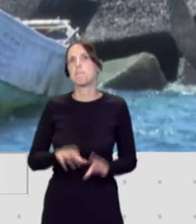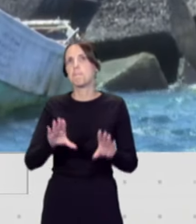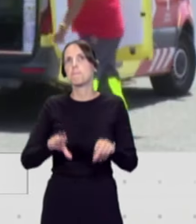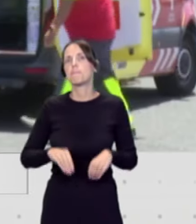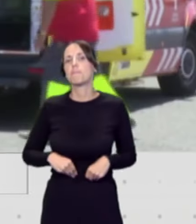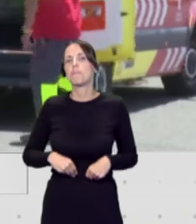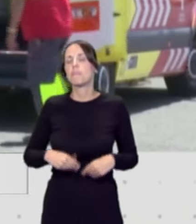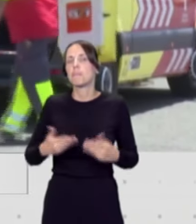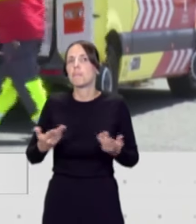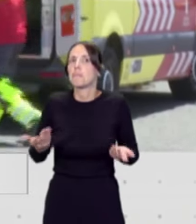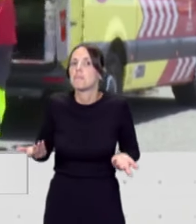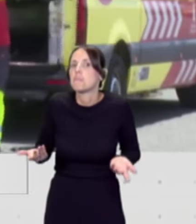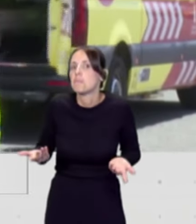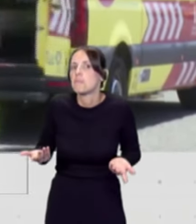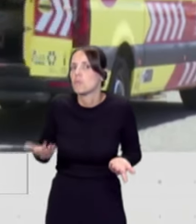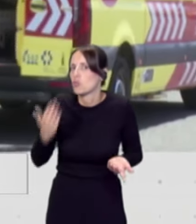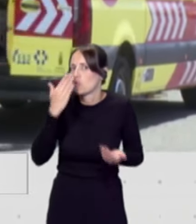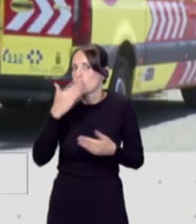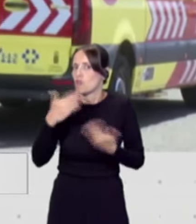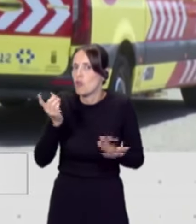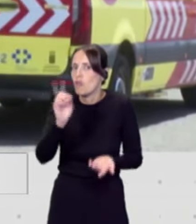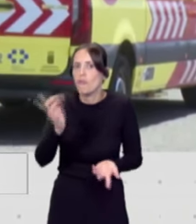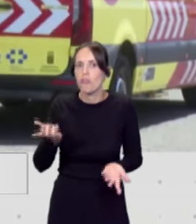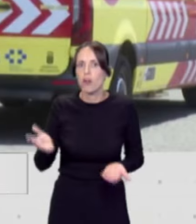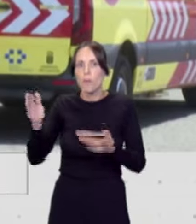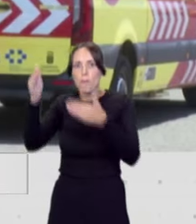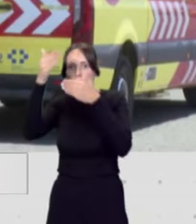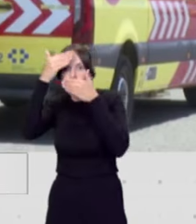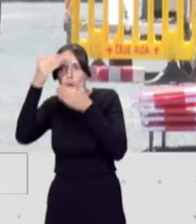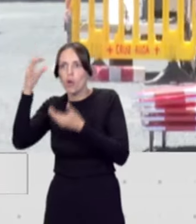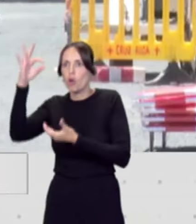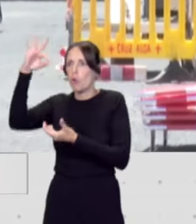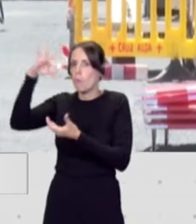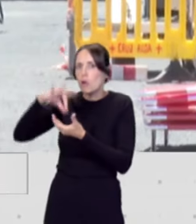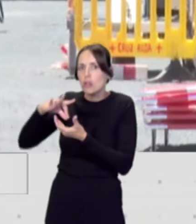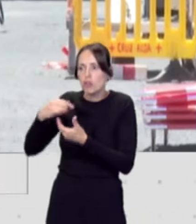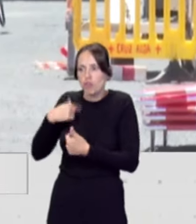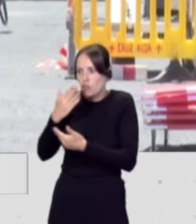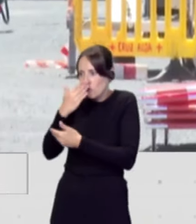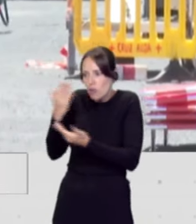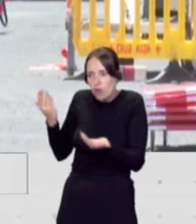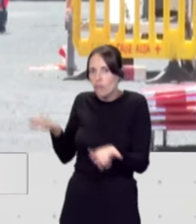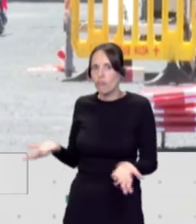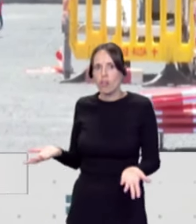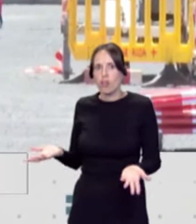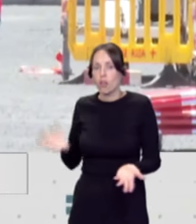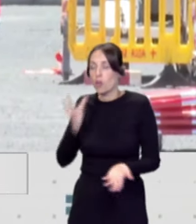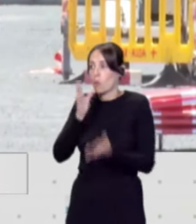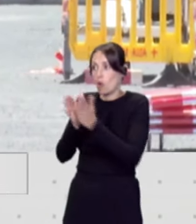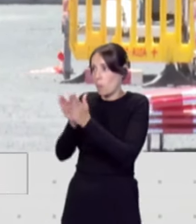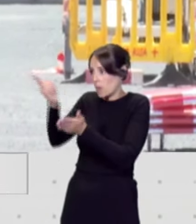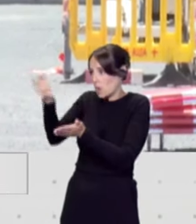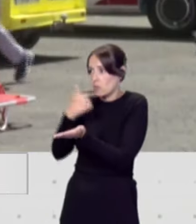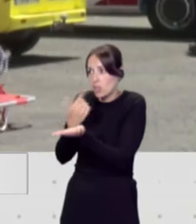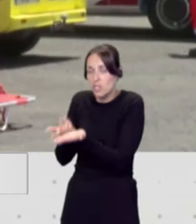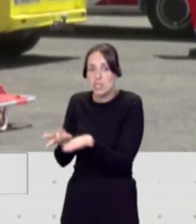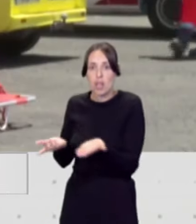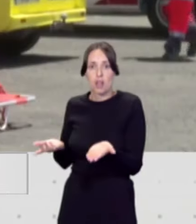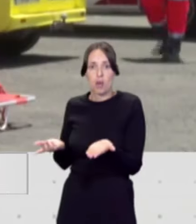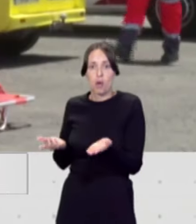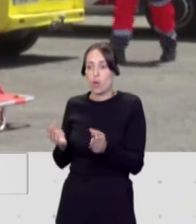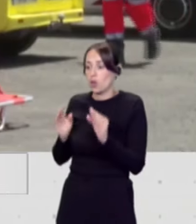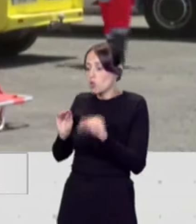puedo comprar otro. Yo no me fiaría ni de Marruecos, ni de Mauritania, ni de nada, porque lo acaba de decir Natacha de Arena. Están en una situación en